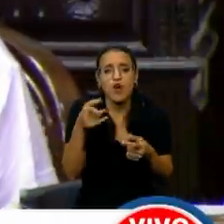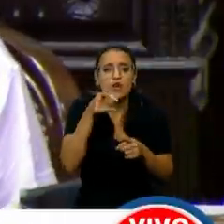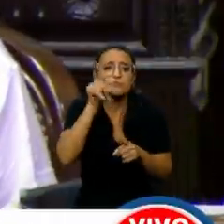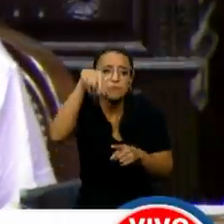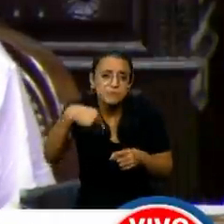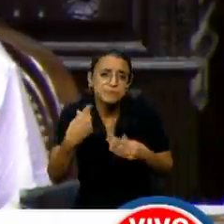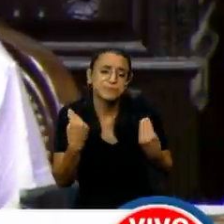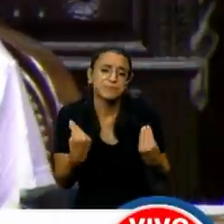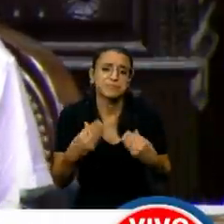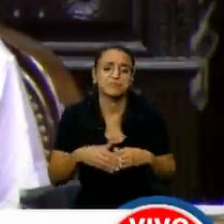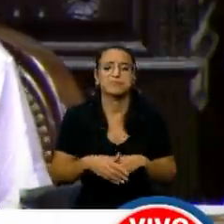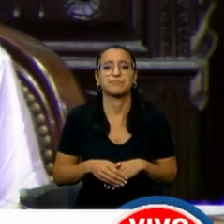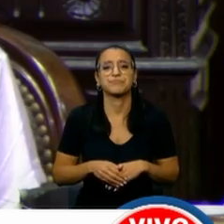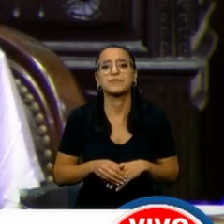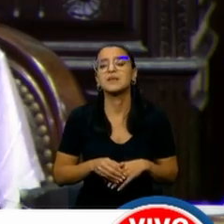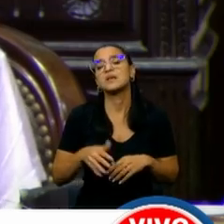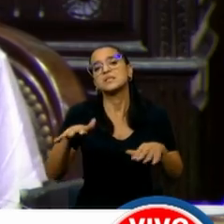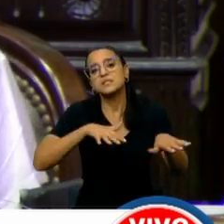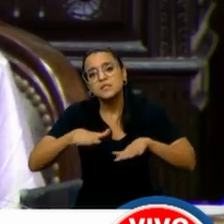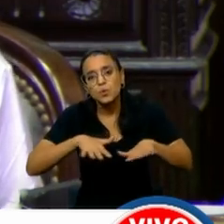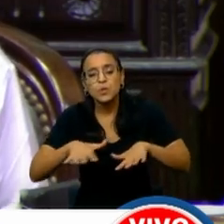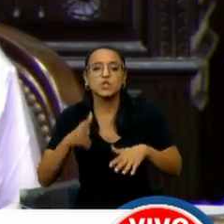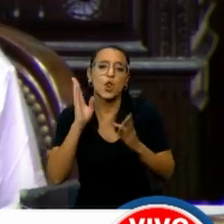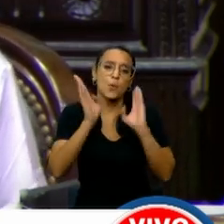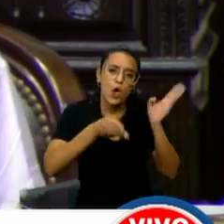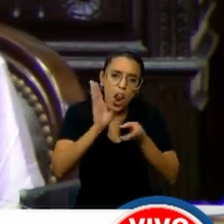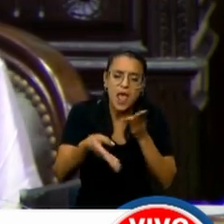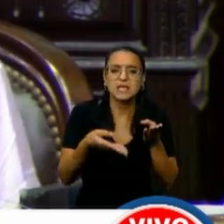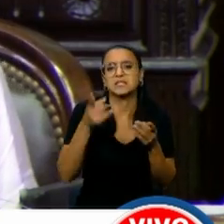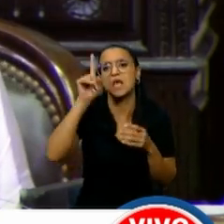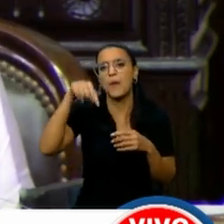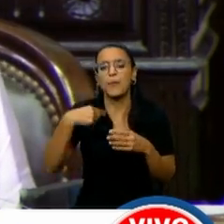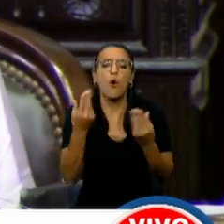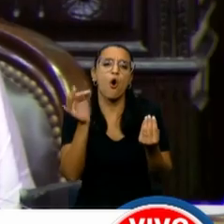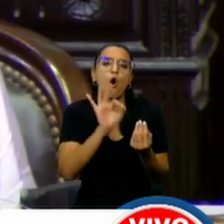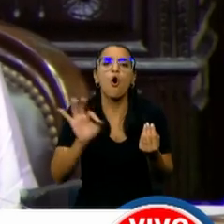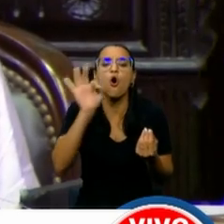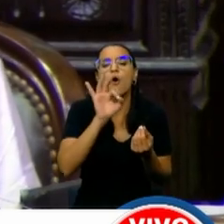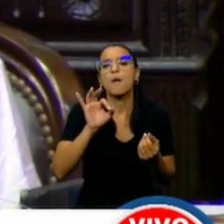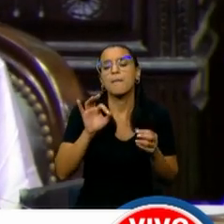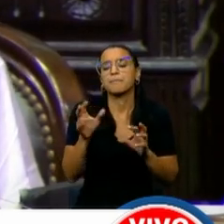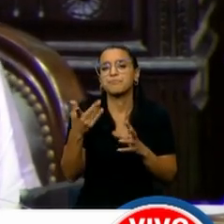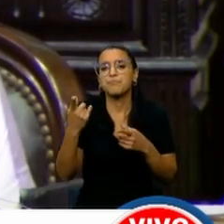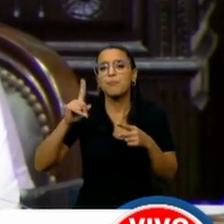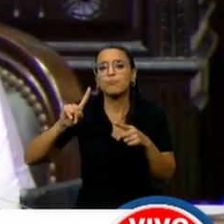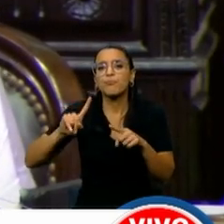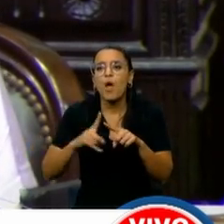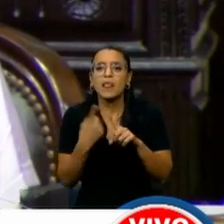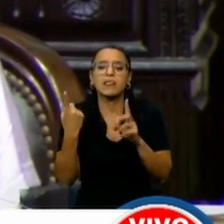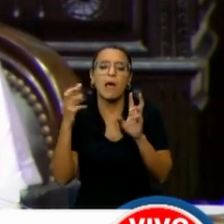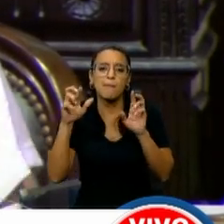implica situaciones de violencia situaciones vinculadas a políticas que intentan